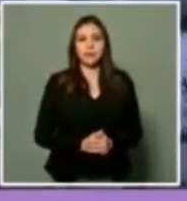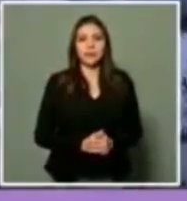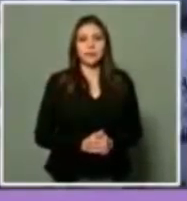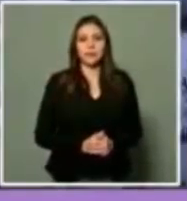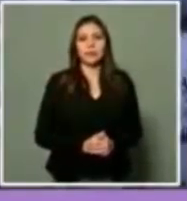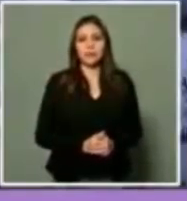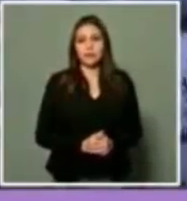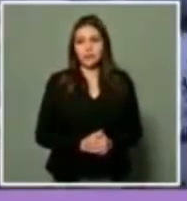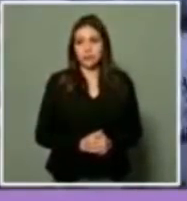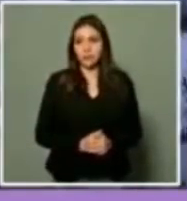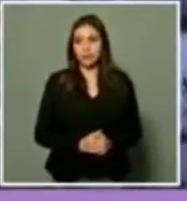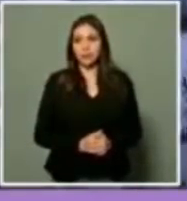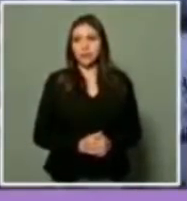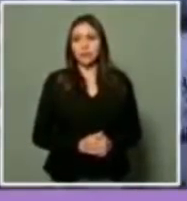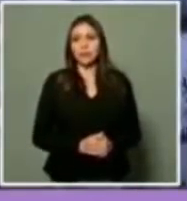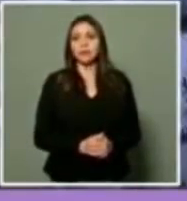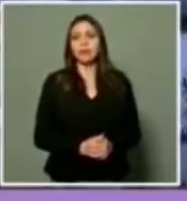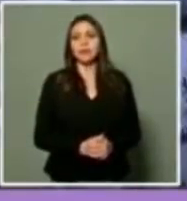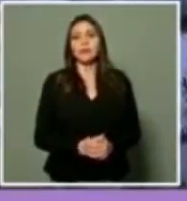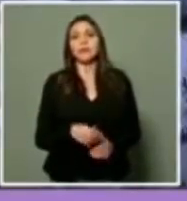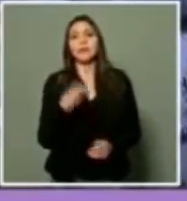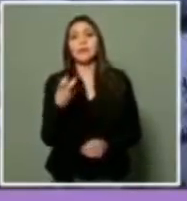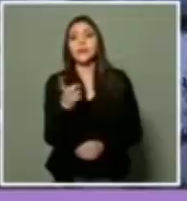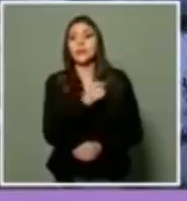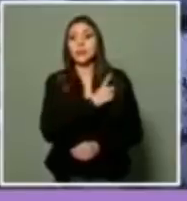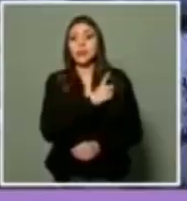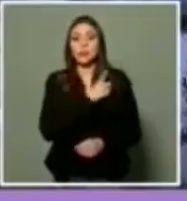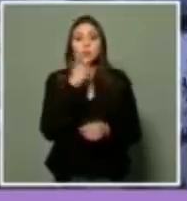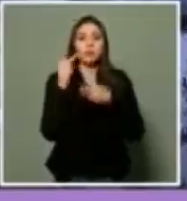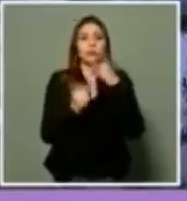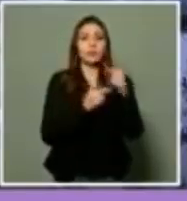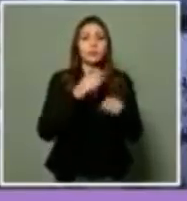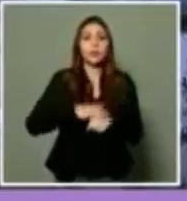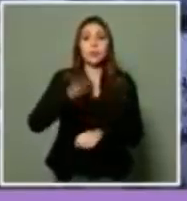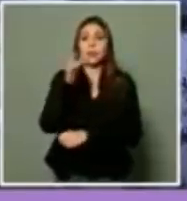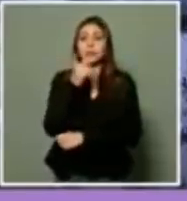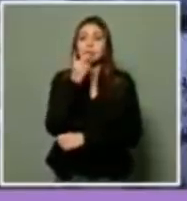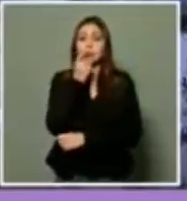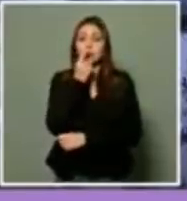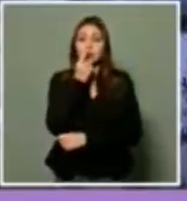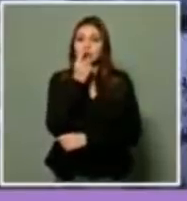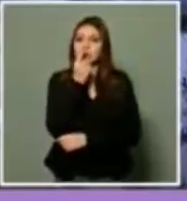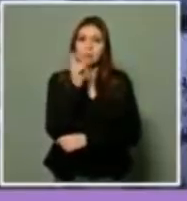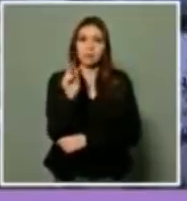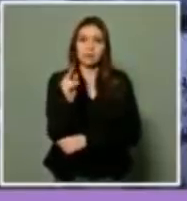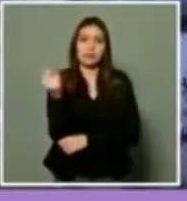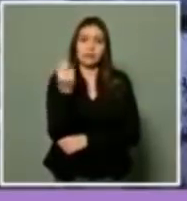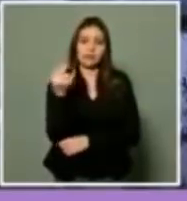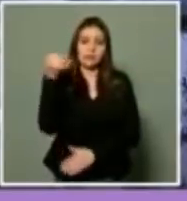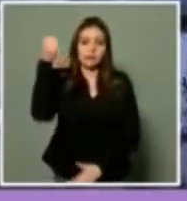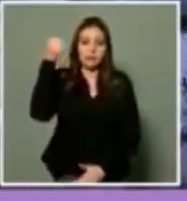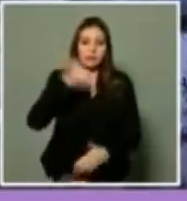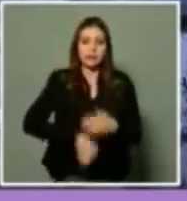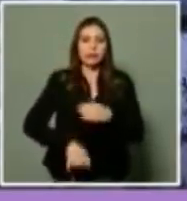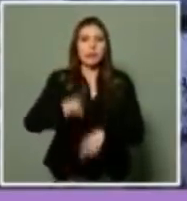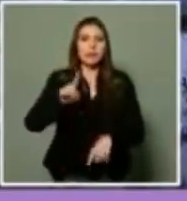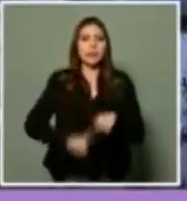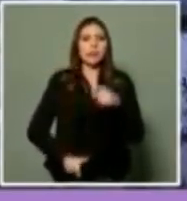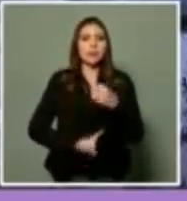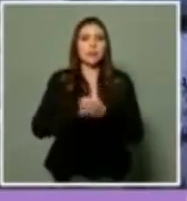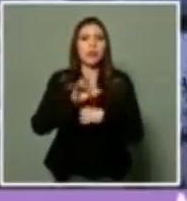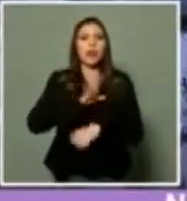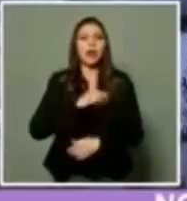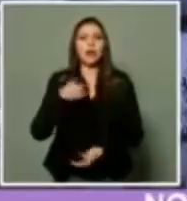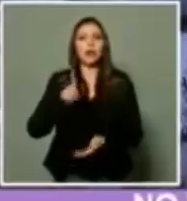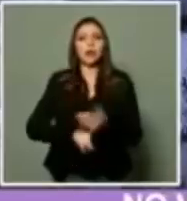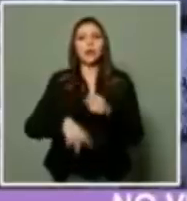No se trata solamente de tener más policías, sino de ir al fondo del problema que tenemos en casa, con un